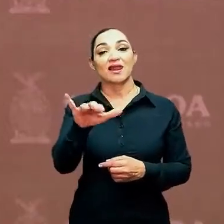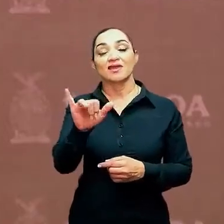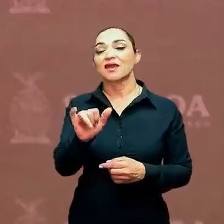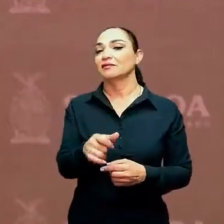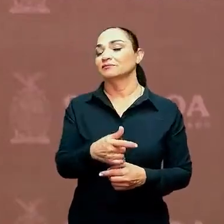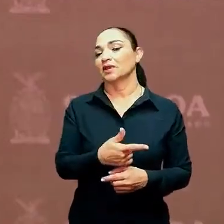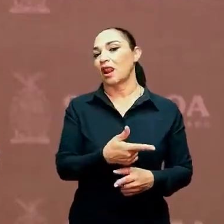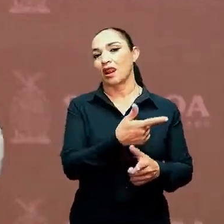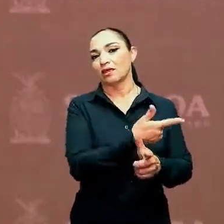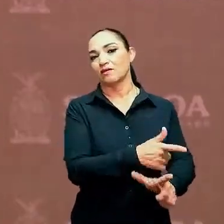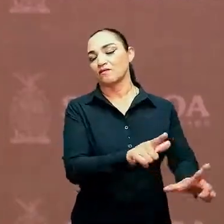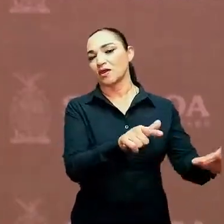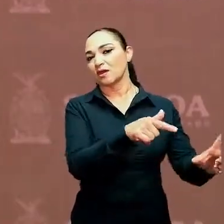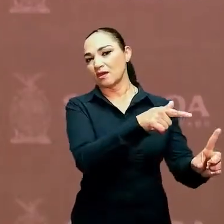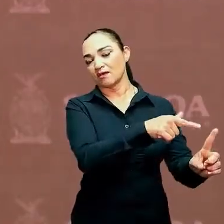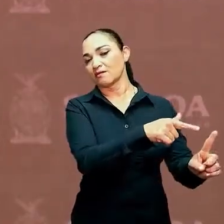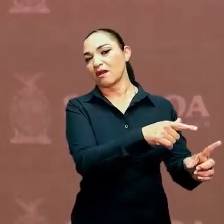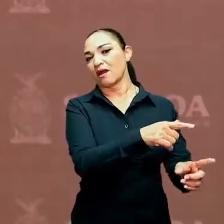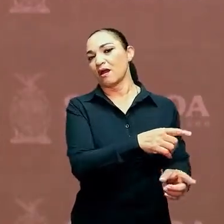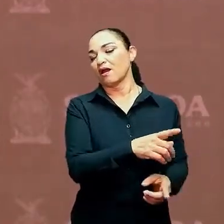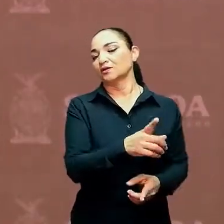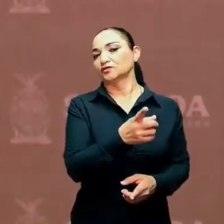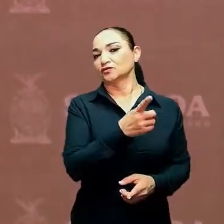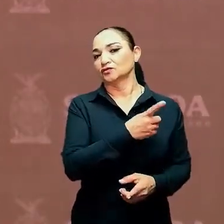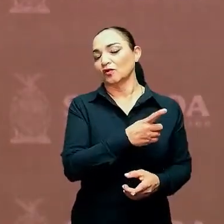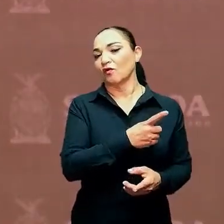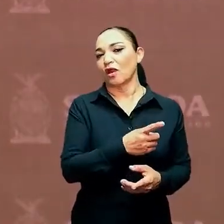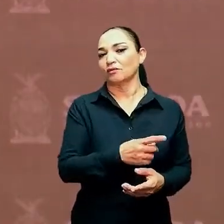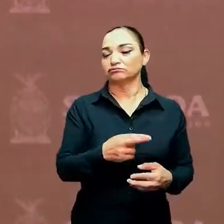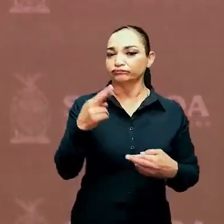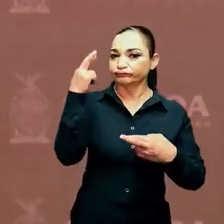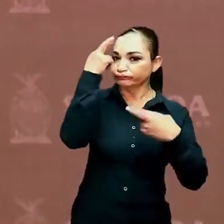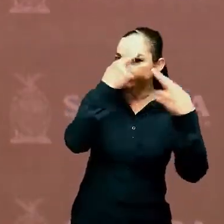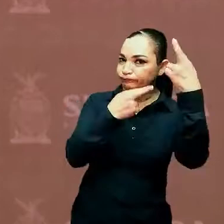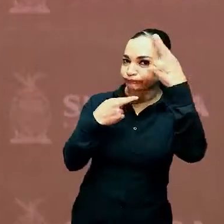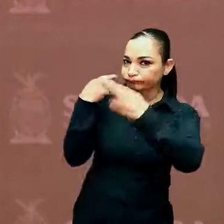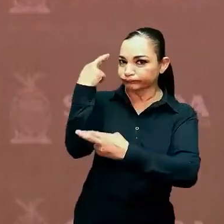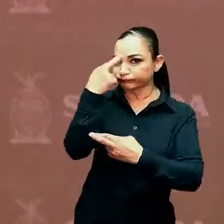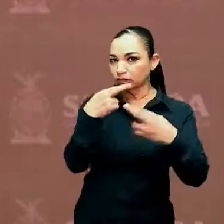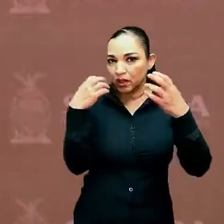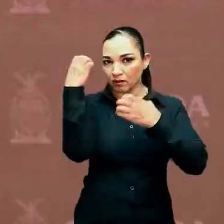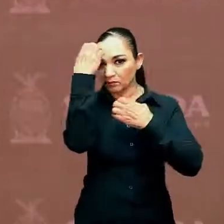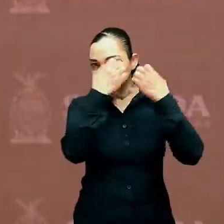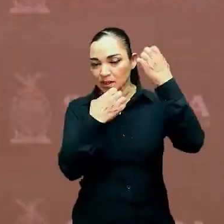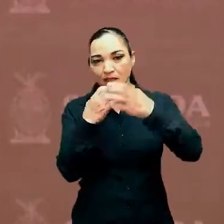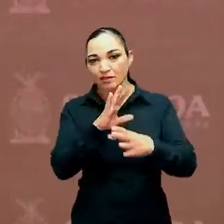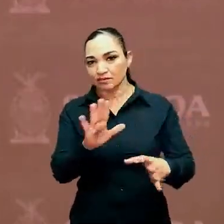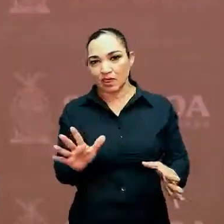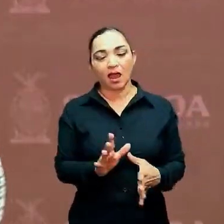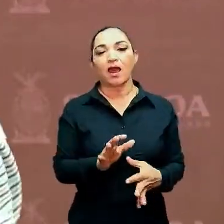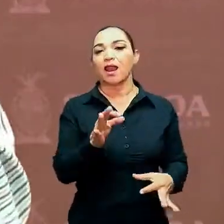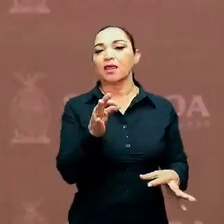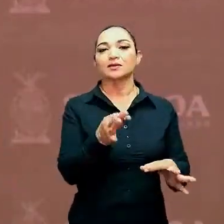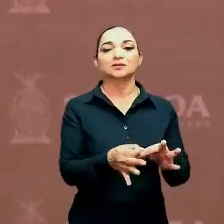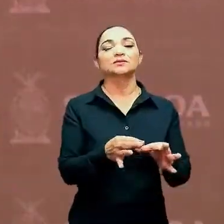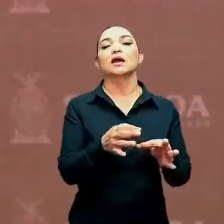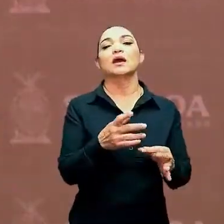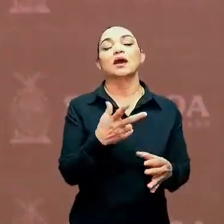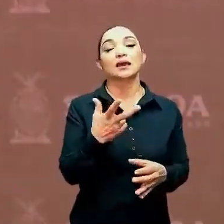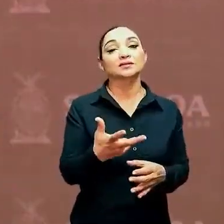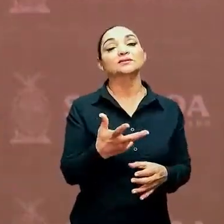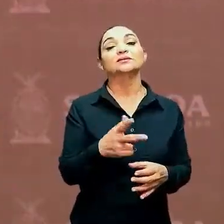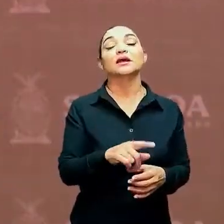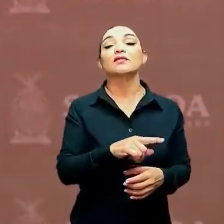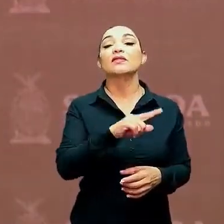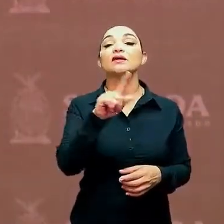Esa revisión, cuando termina la revisión de la Fiscalía, que es la investigación de la persecución penal, la